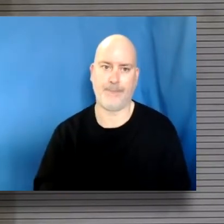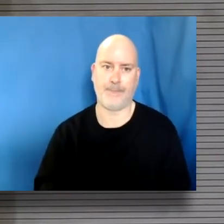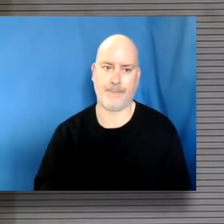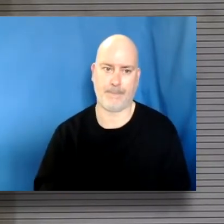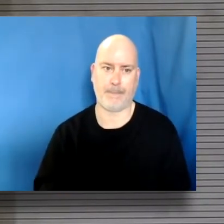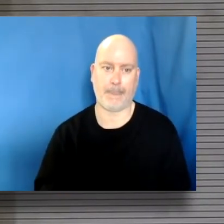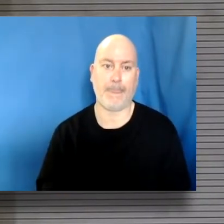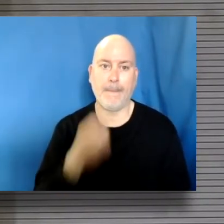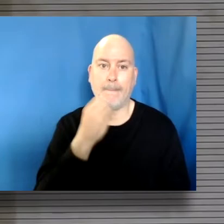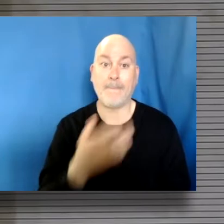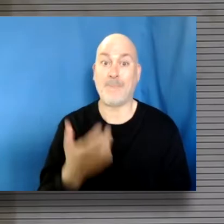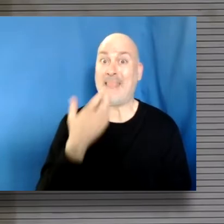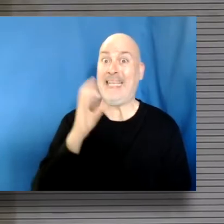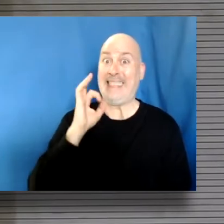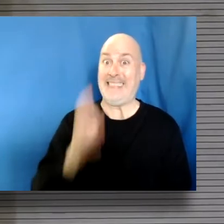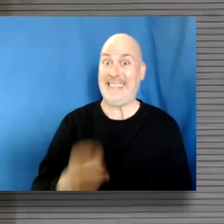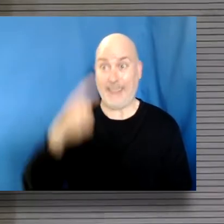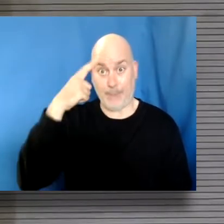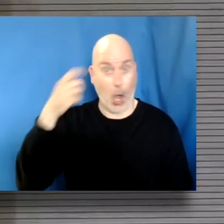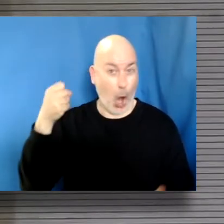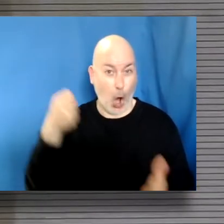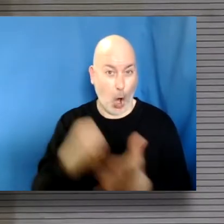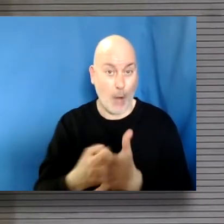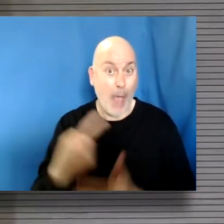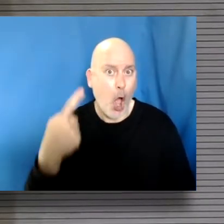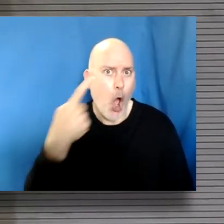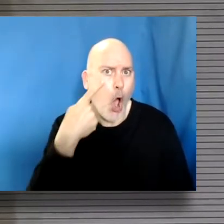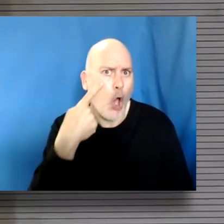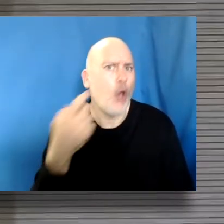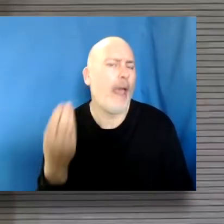¿Cómo actuar si el golpe sucede en un ojo?